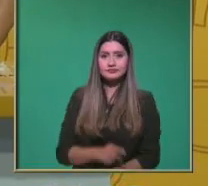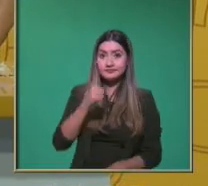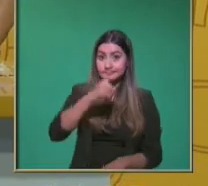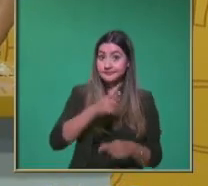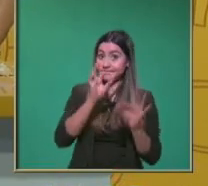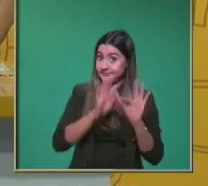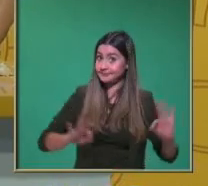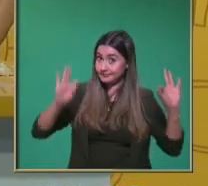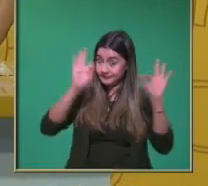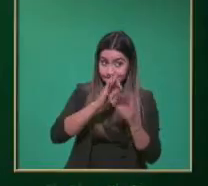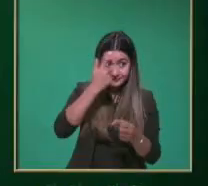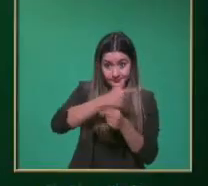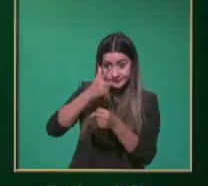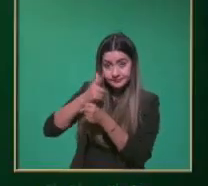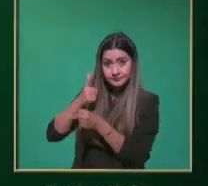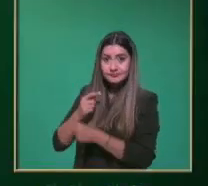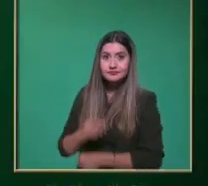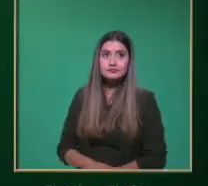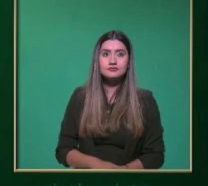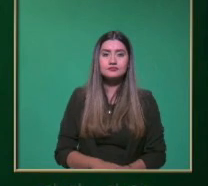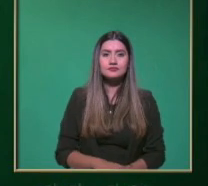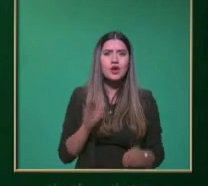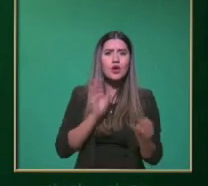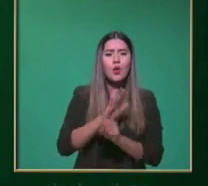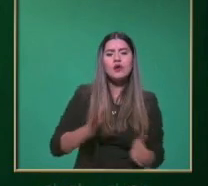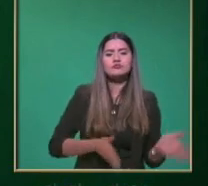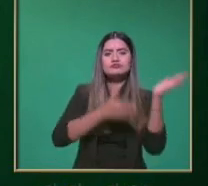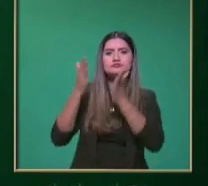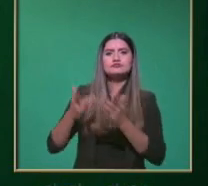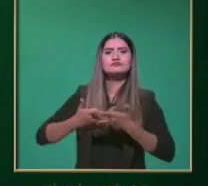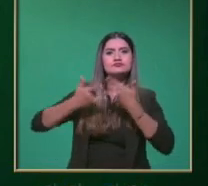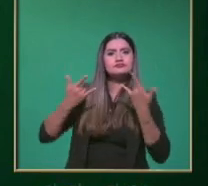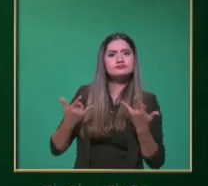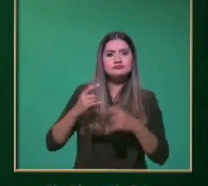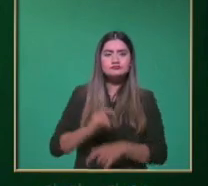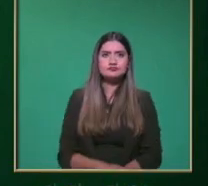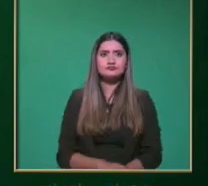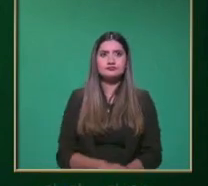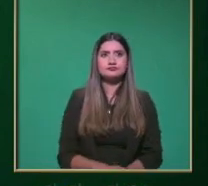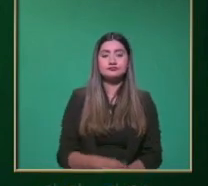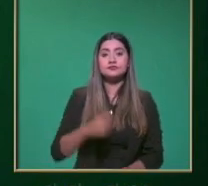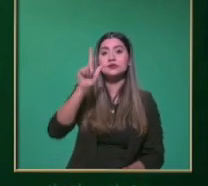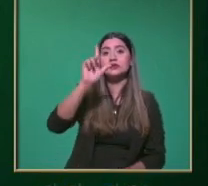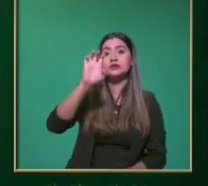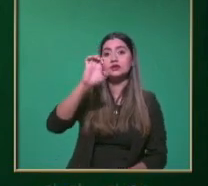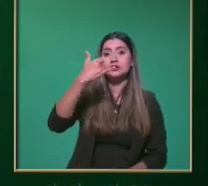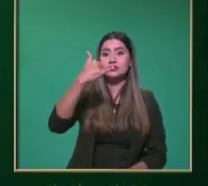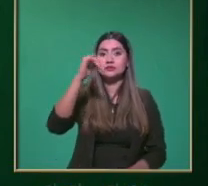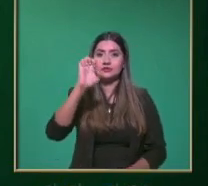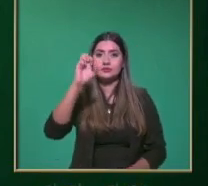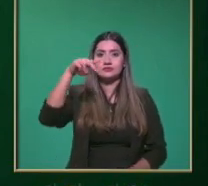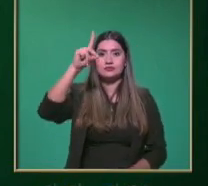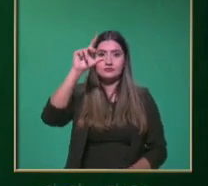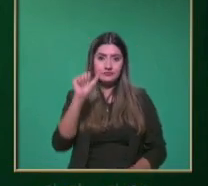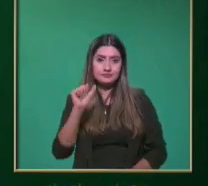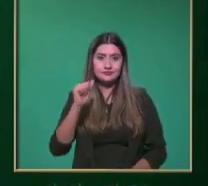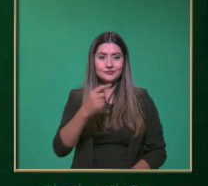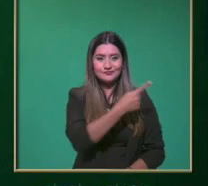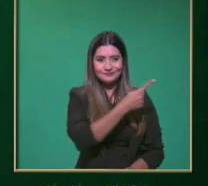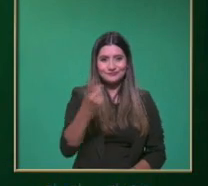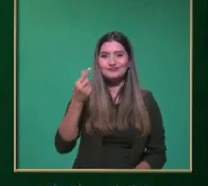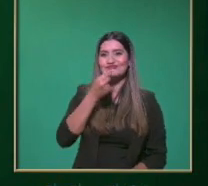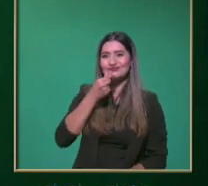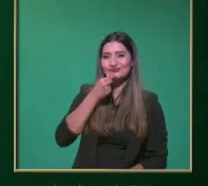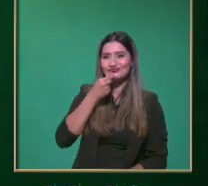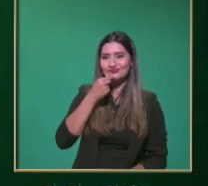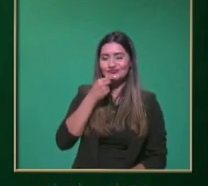una de estas. Pero, ¿qué tipo de texto sigue, maestra? Siguen las leyendas, que también a muchos niños, a la